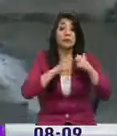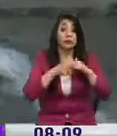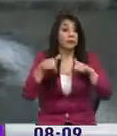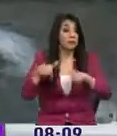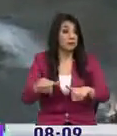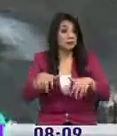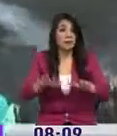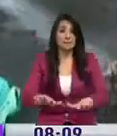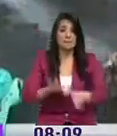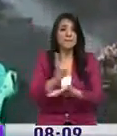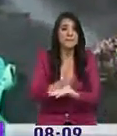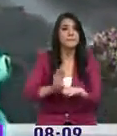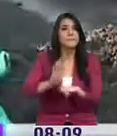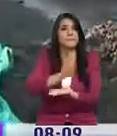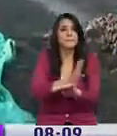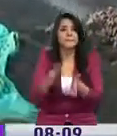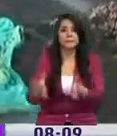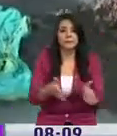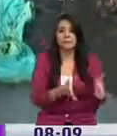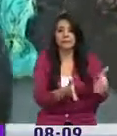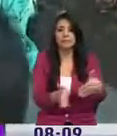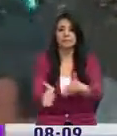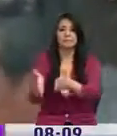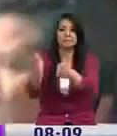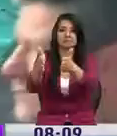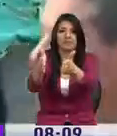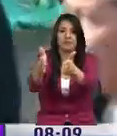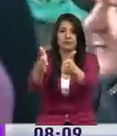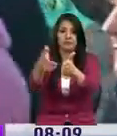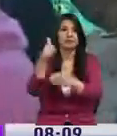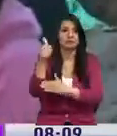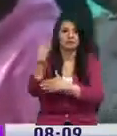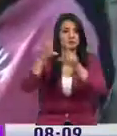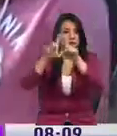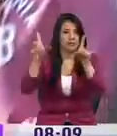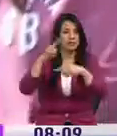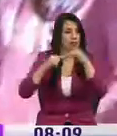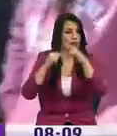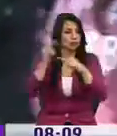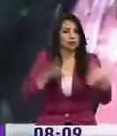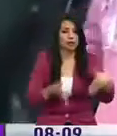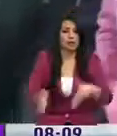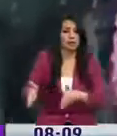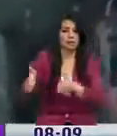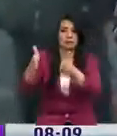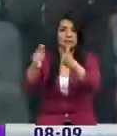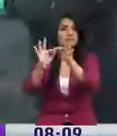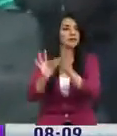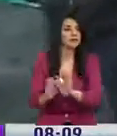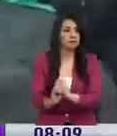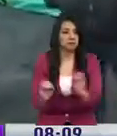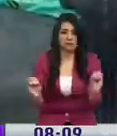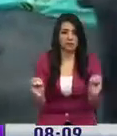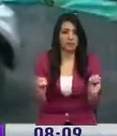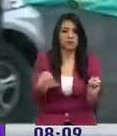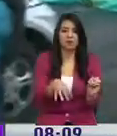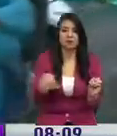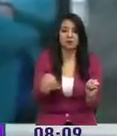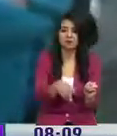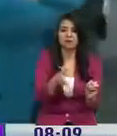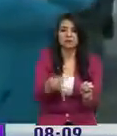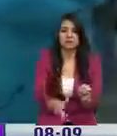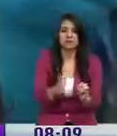los vecinos es el camino lateral que ha habilitado la constructora porque es un camino que no le dan mantenimiento y por lo tanto